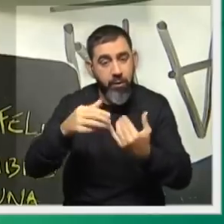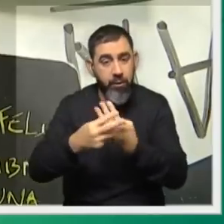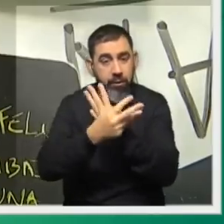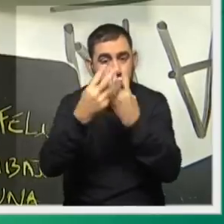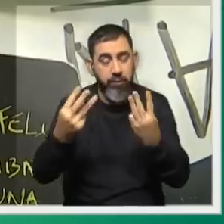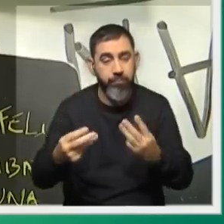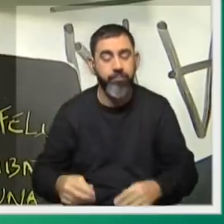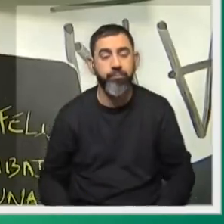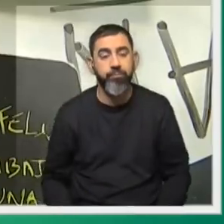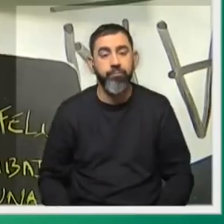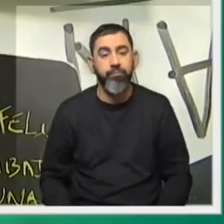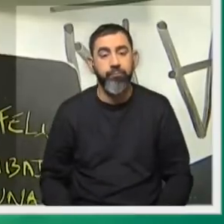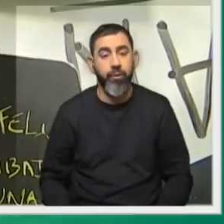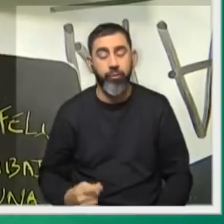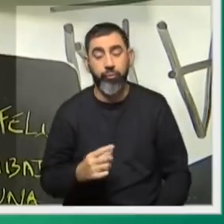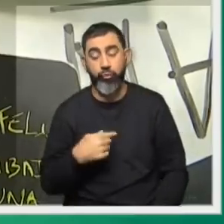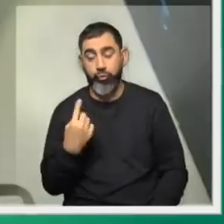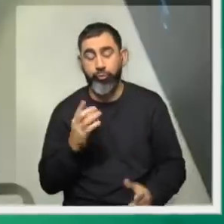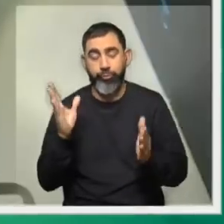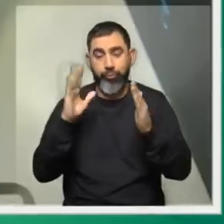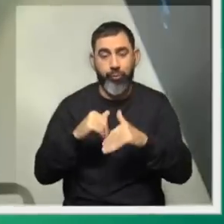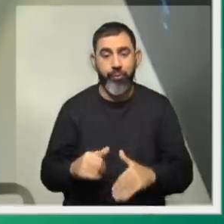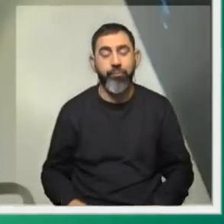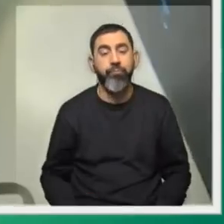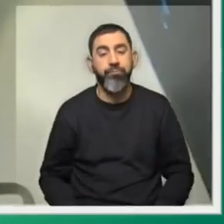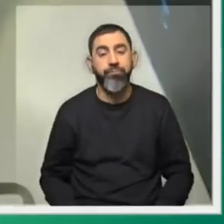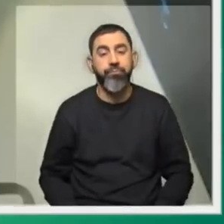este solo no podemos Exacto